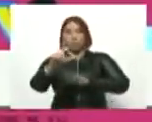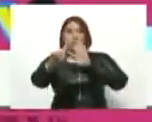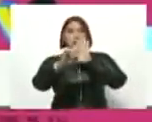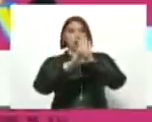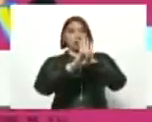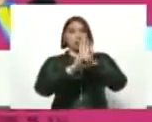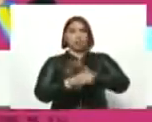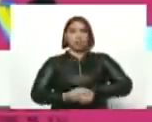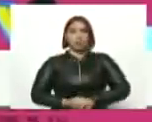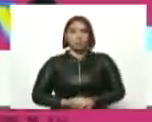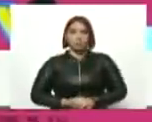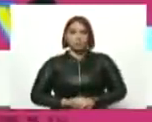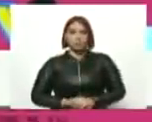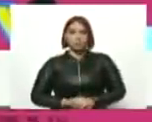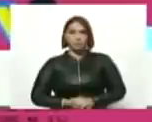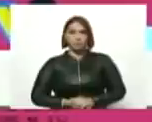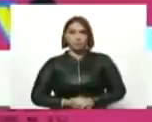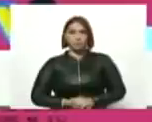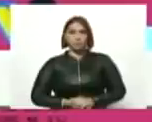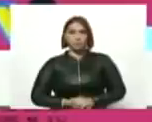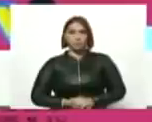legislativos.